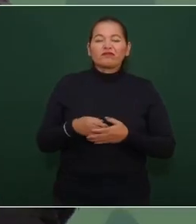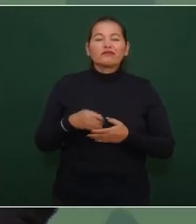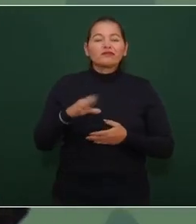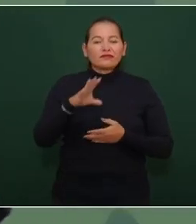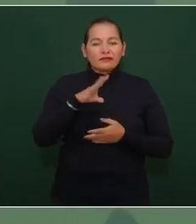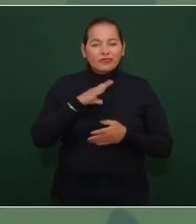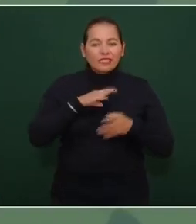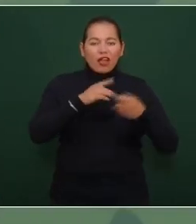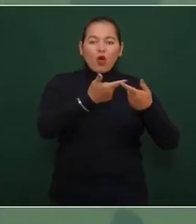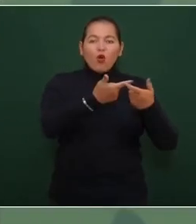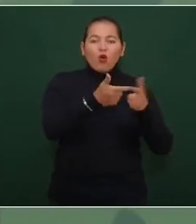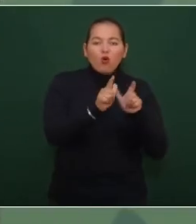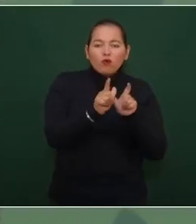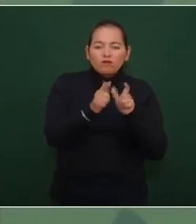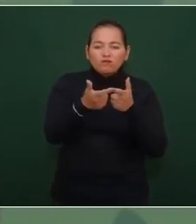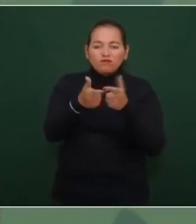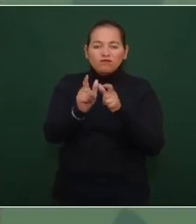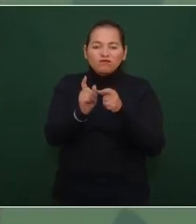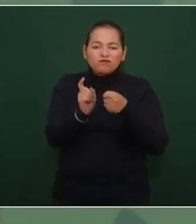de